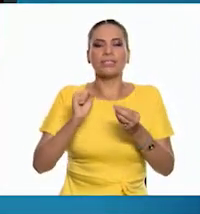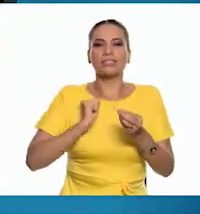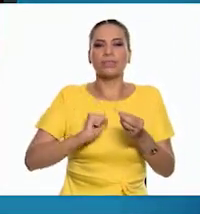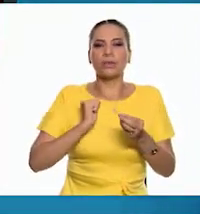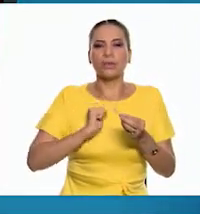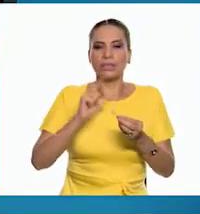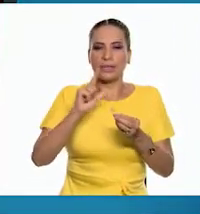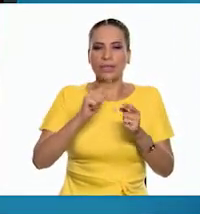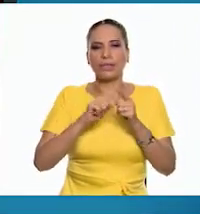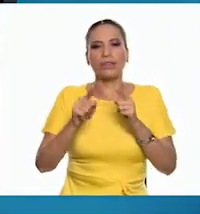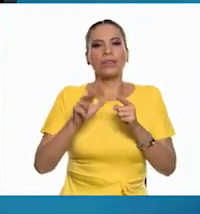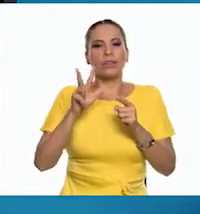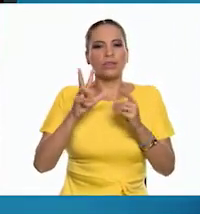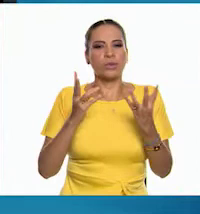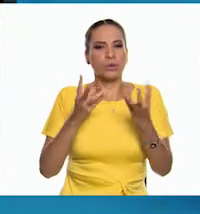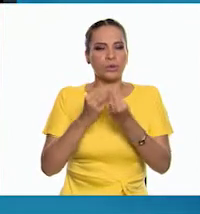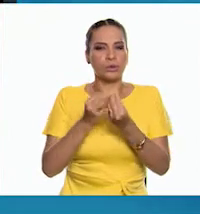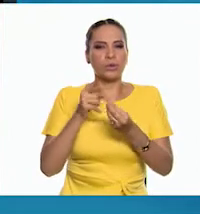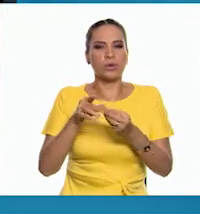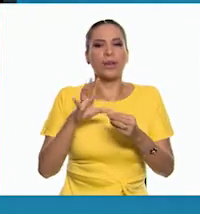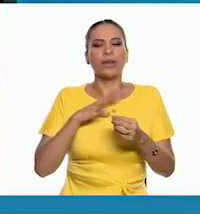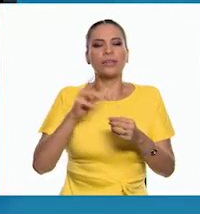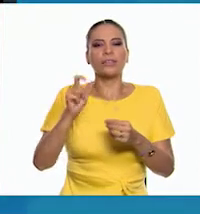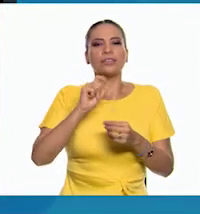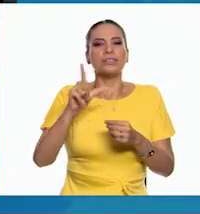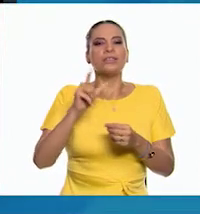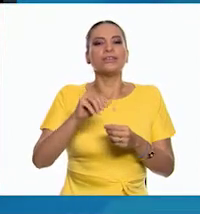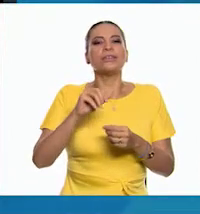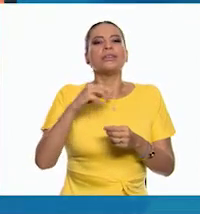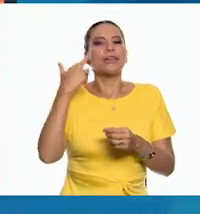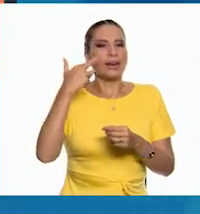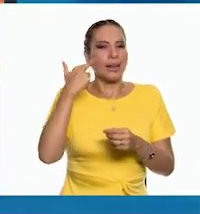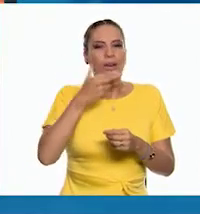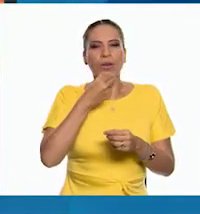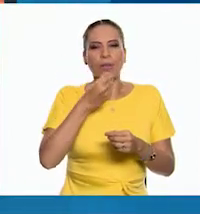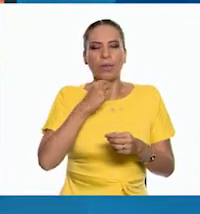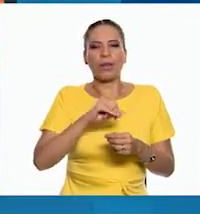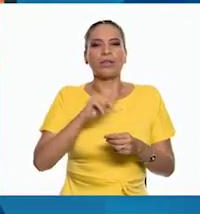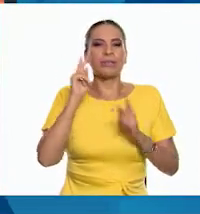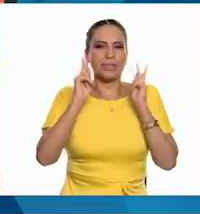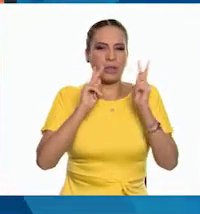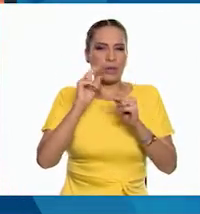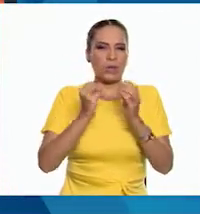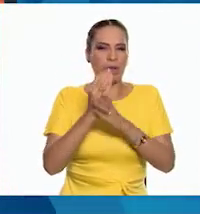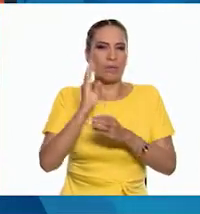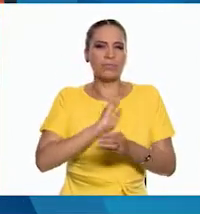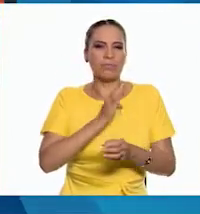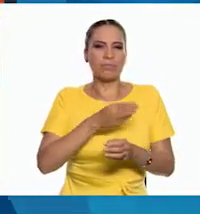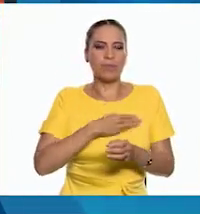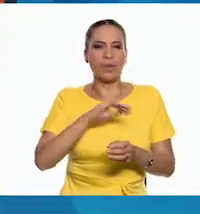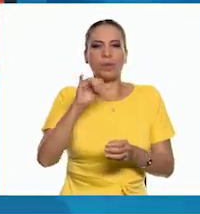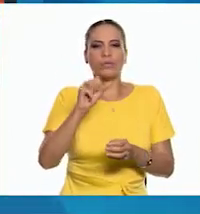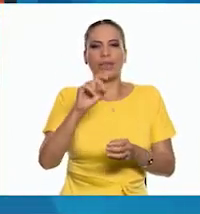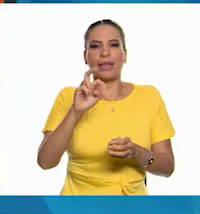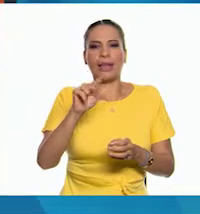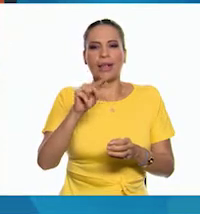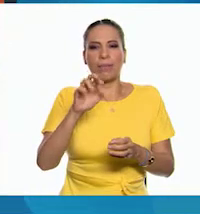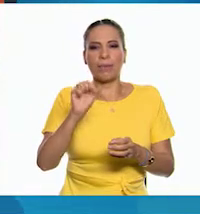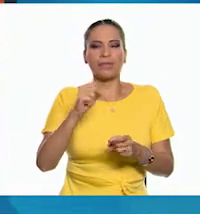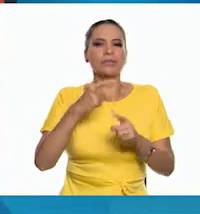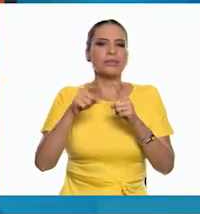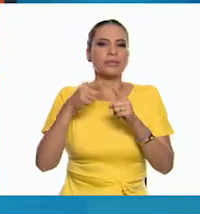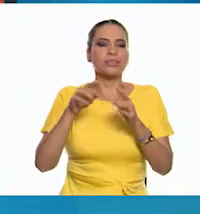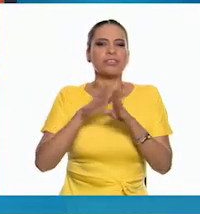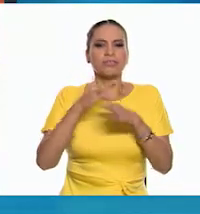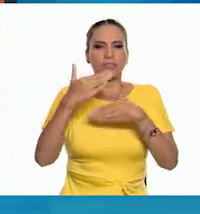siglo XVIII, el funcionario real José de Gálvez, visitador de la Nueva España, influido por todas las ideas ilustradas como